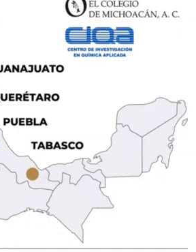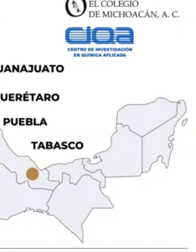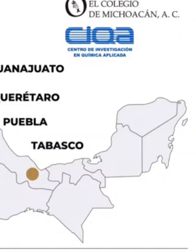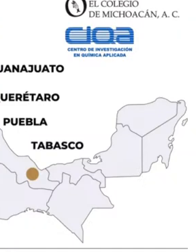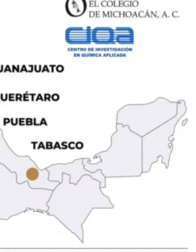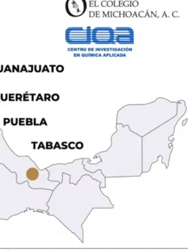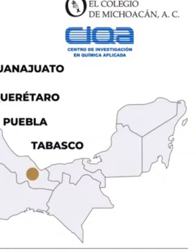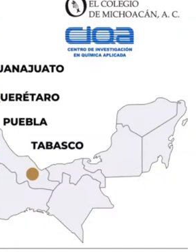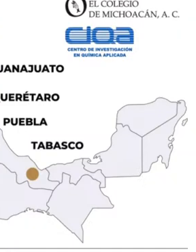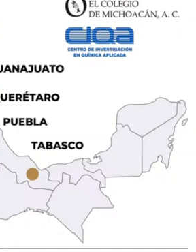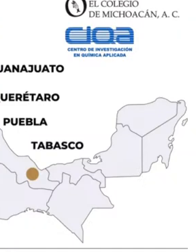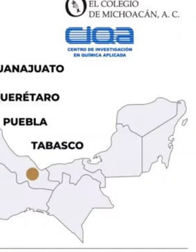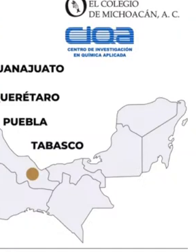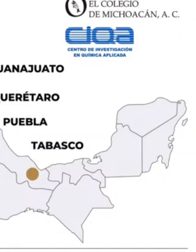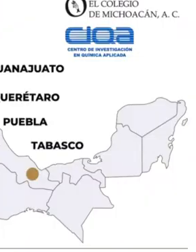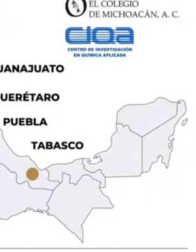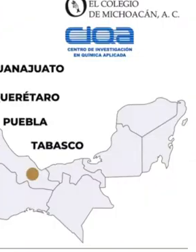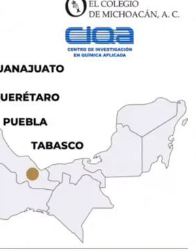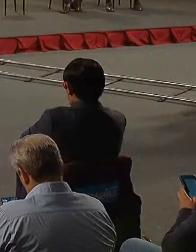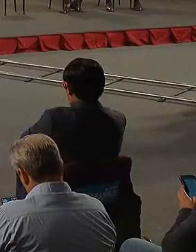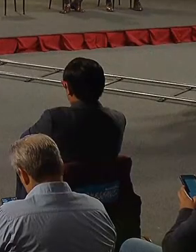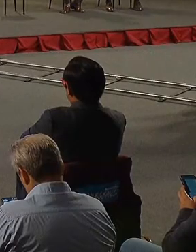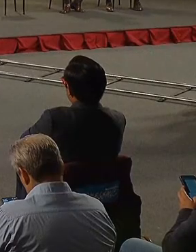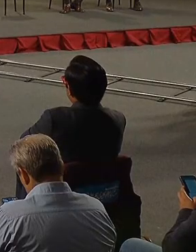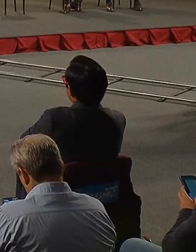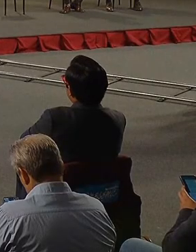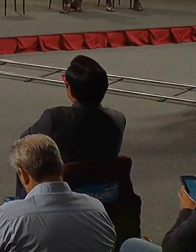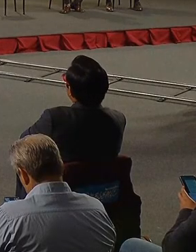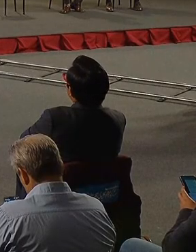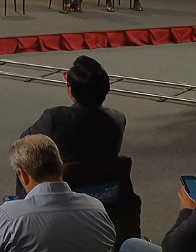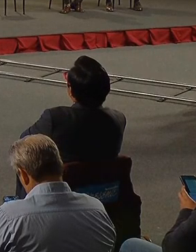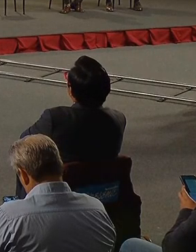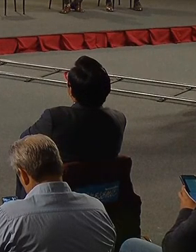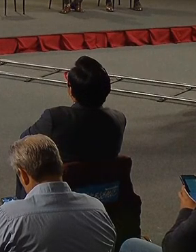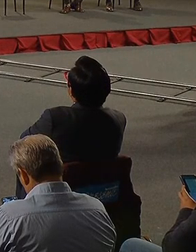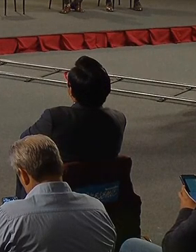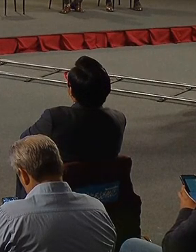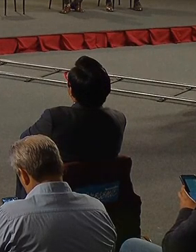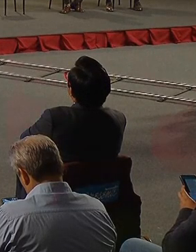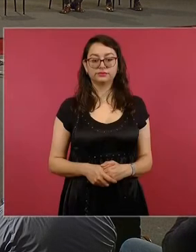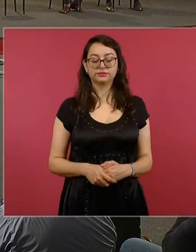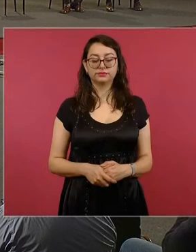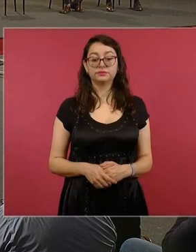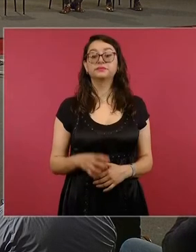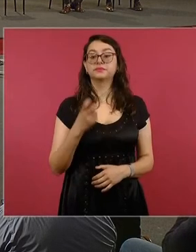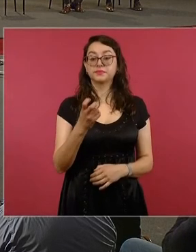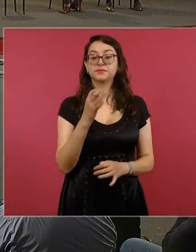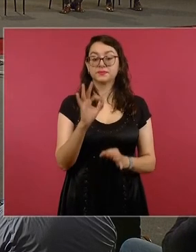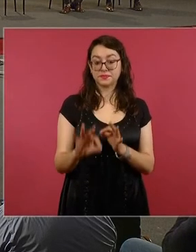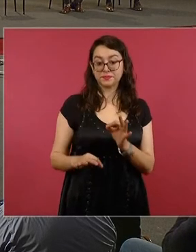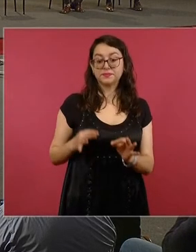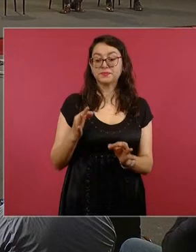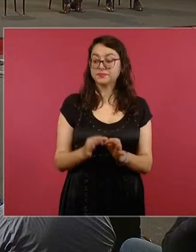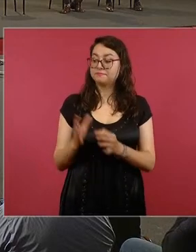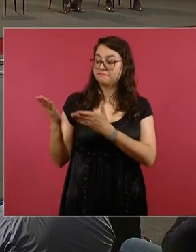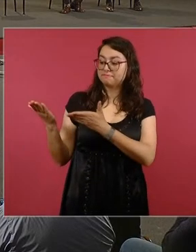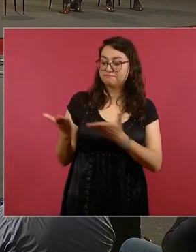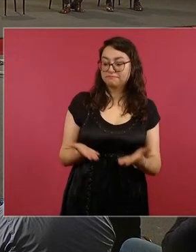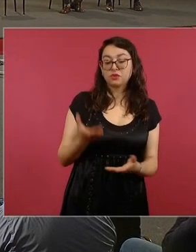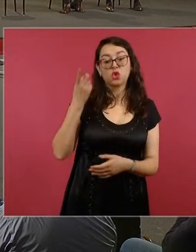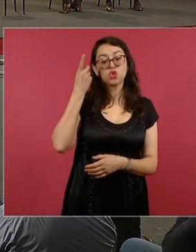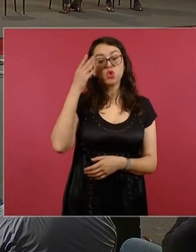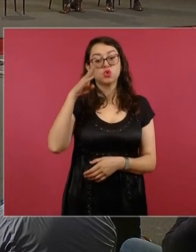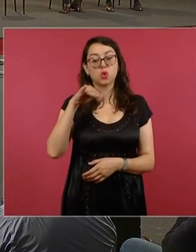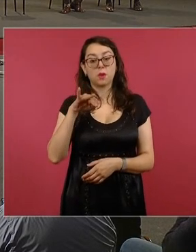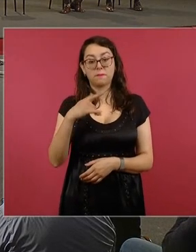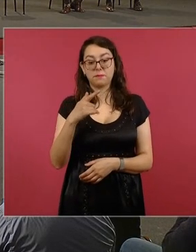página. Con esto termino y le cedo la palabra y agradezco la presencia del doctor Miguel Chávez